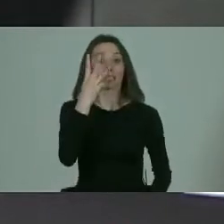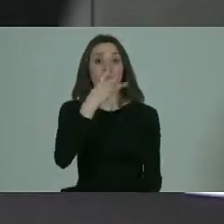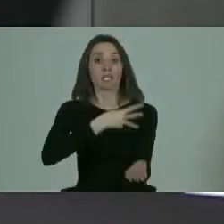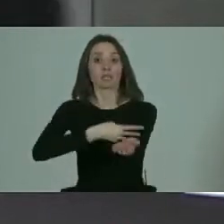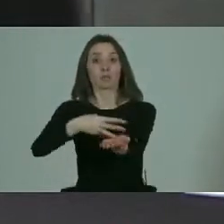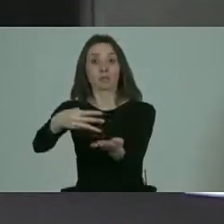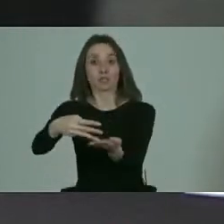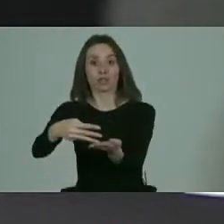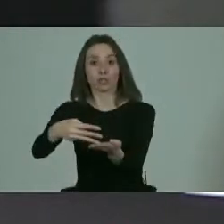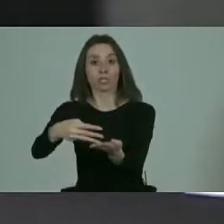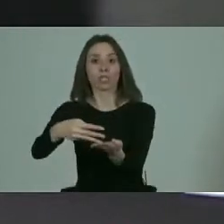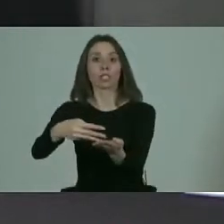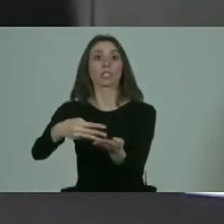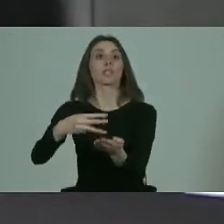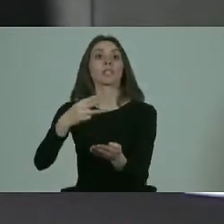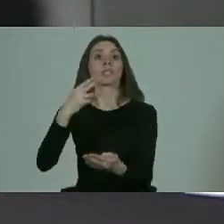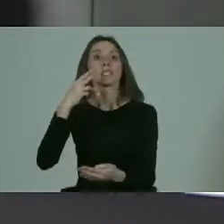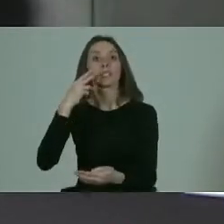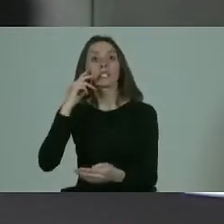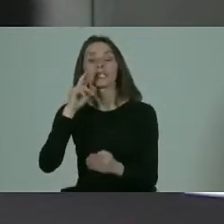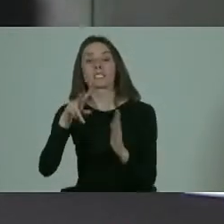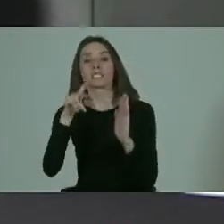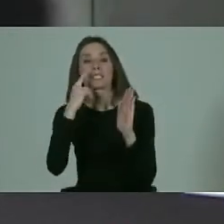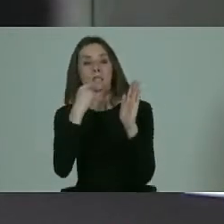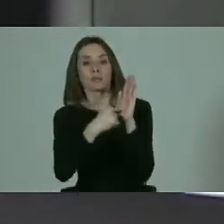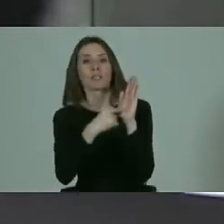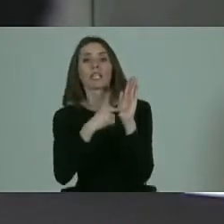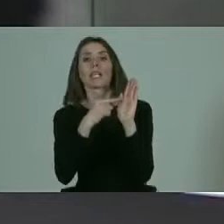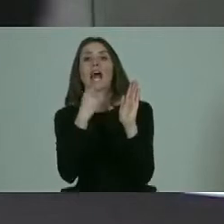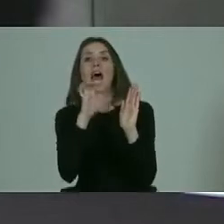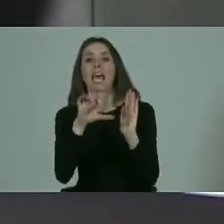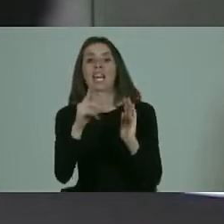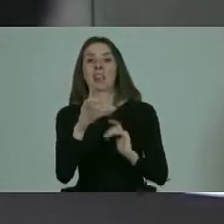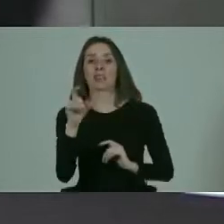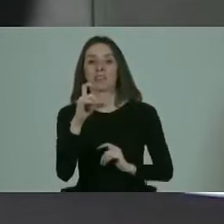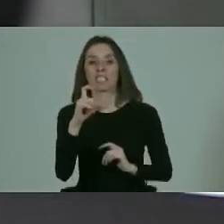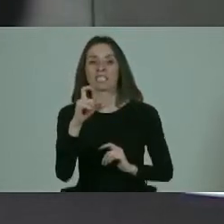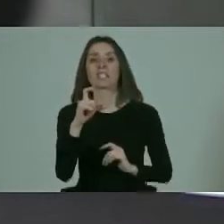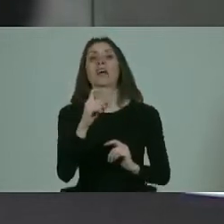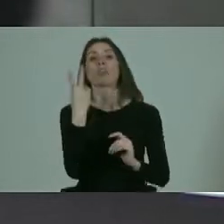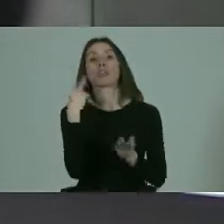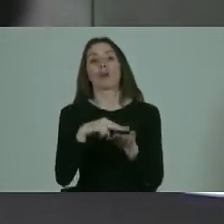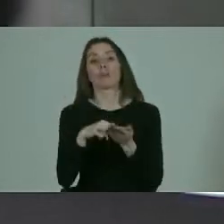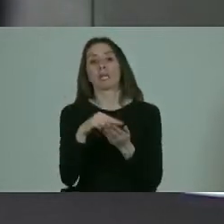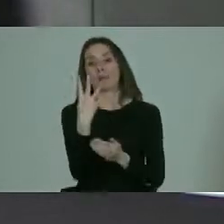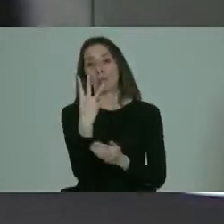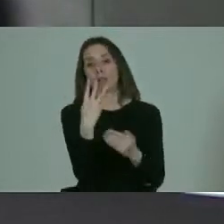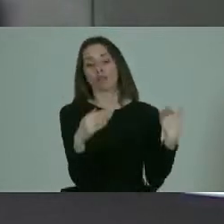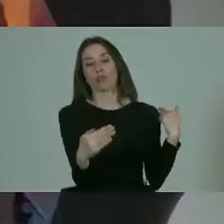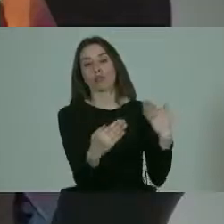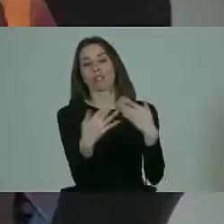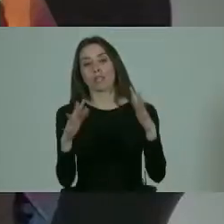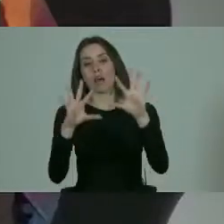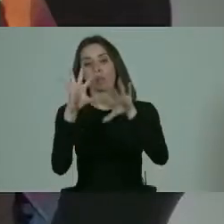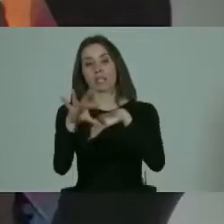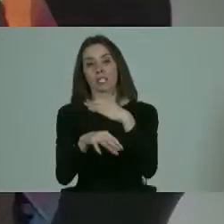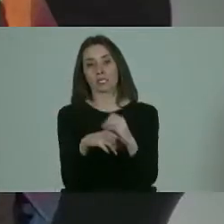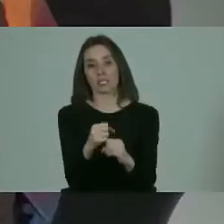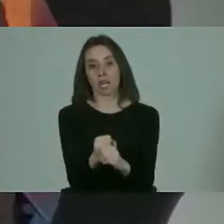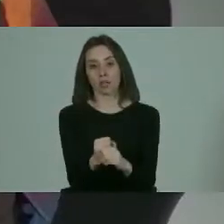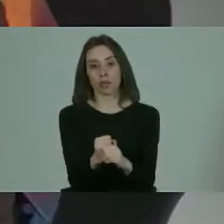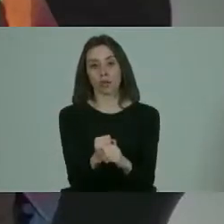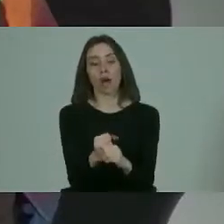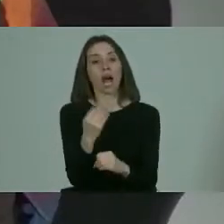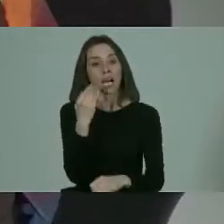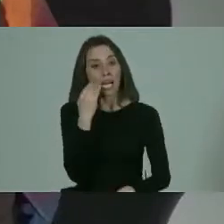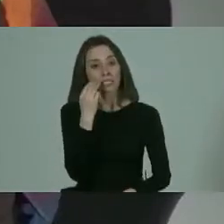sin contar por supuesto el disc del año 2004 y ha pasado 10 años pero de eso ya han pasado 10 años por lo tanto estamos